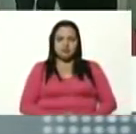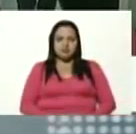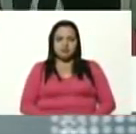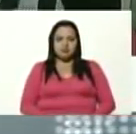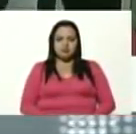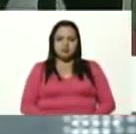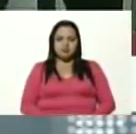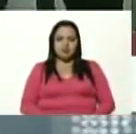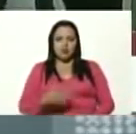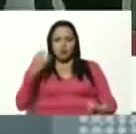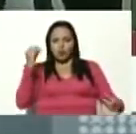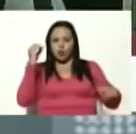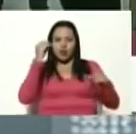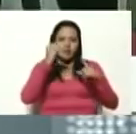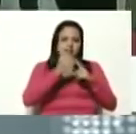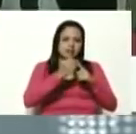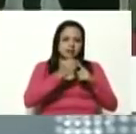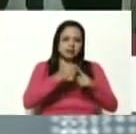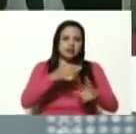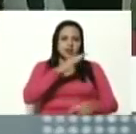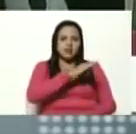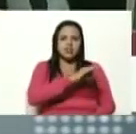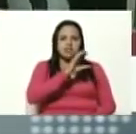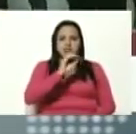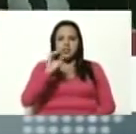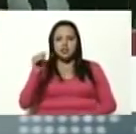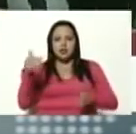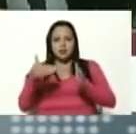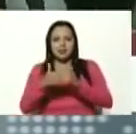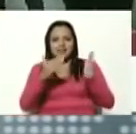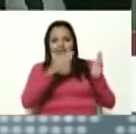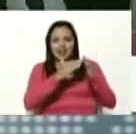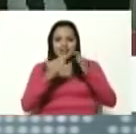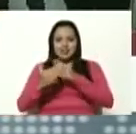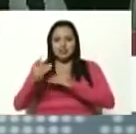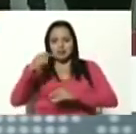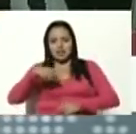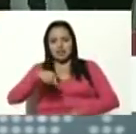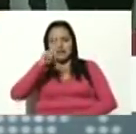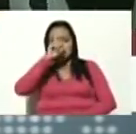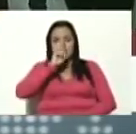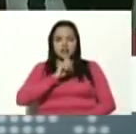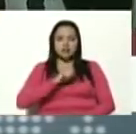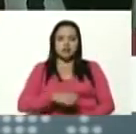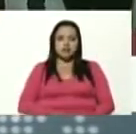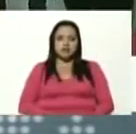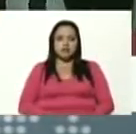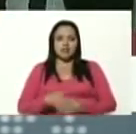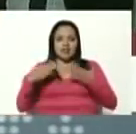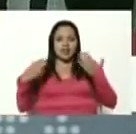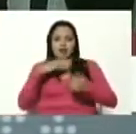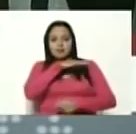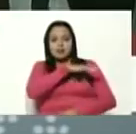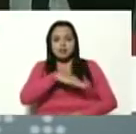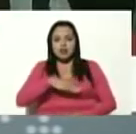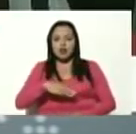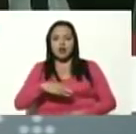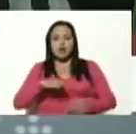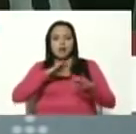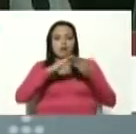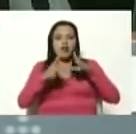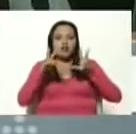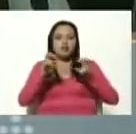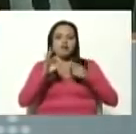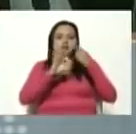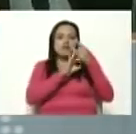con metas de 300.000 hogares para este año, la gran misión Barrio Nuevo,